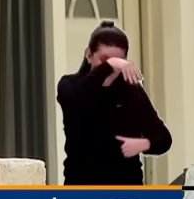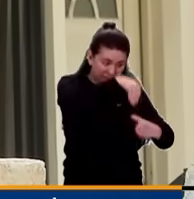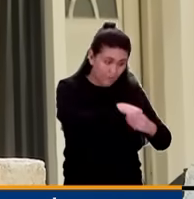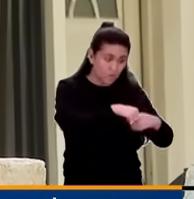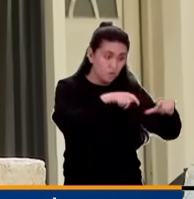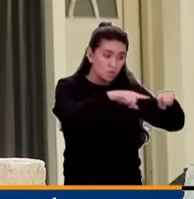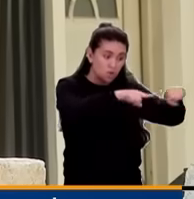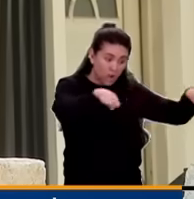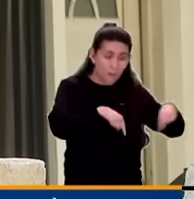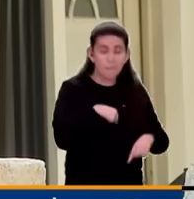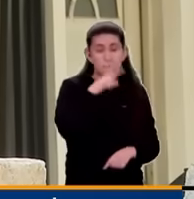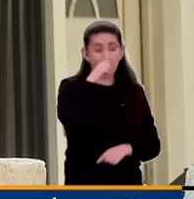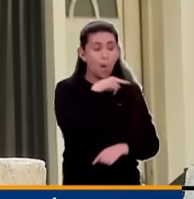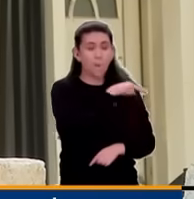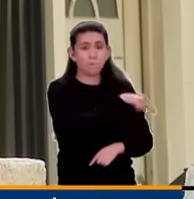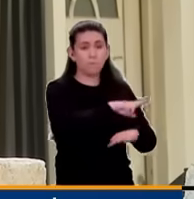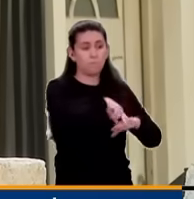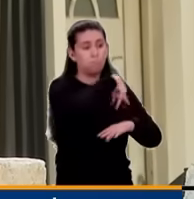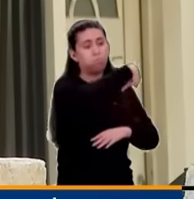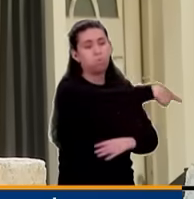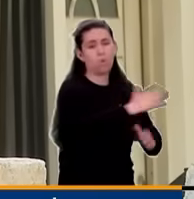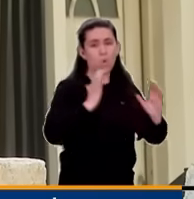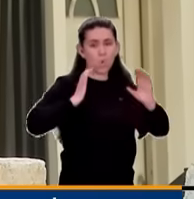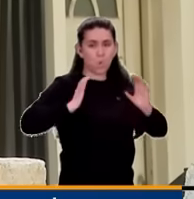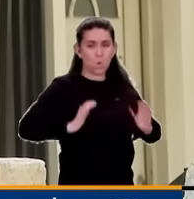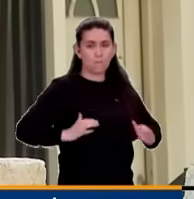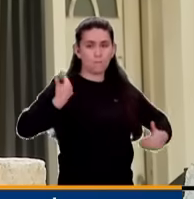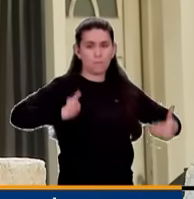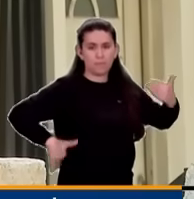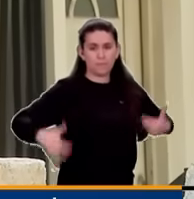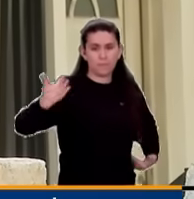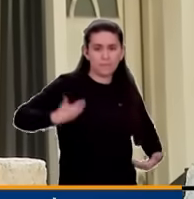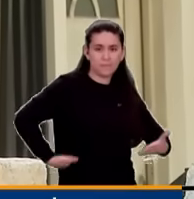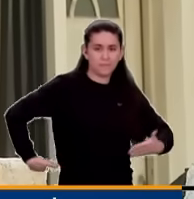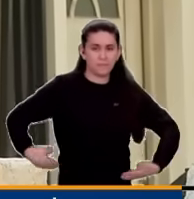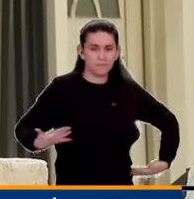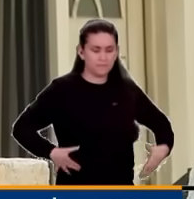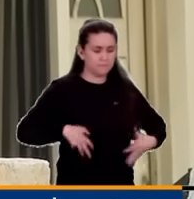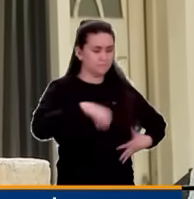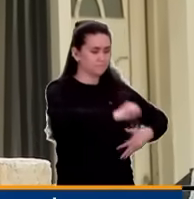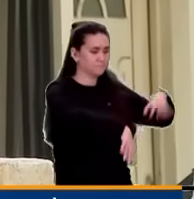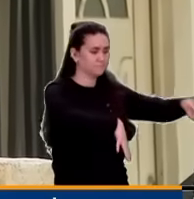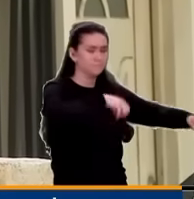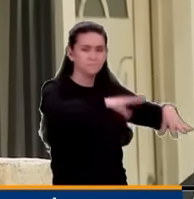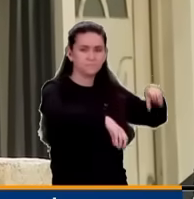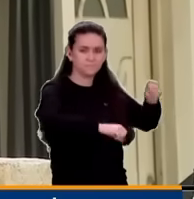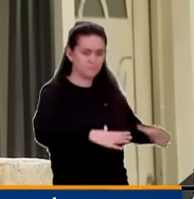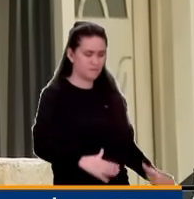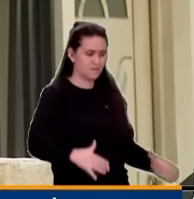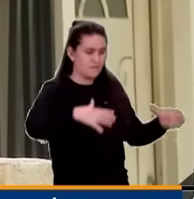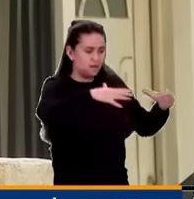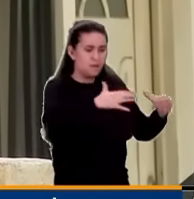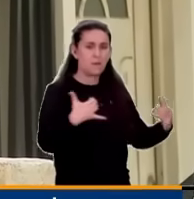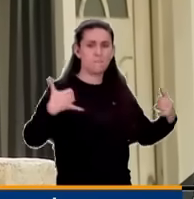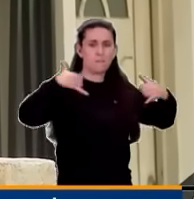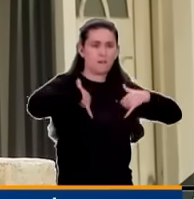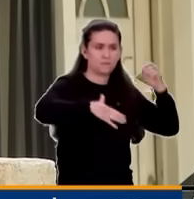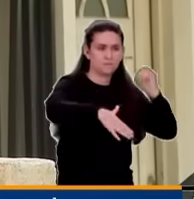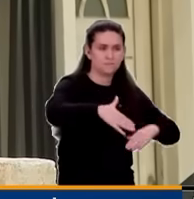los restos de mi hija, las partes de mi hija regadas por todo, en canecas y en maletas.